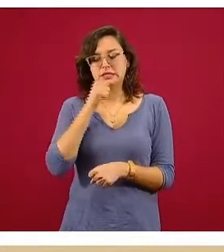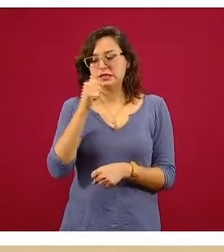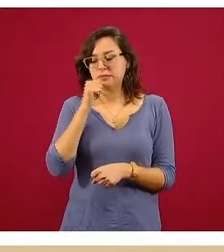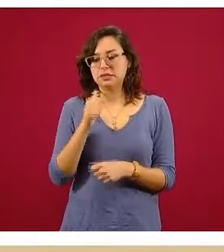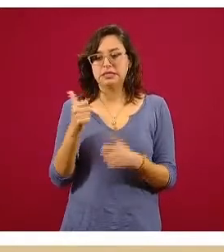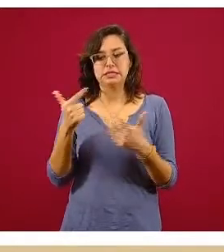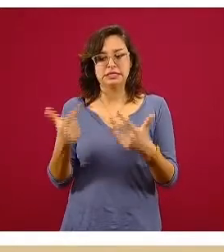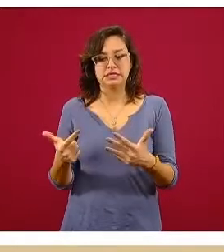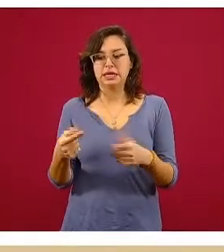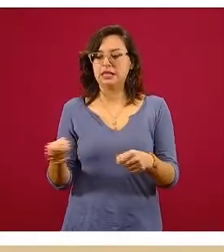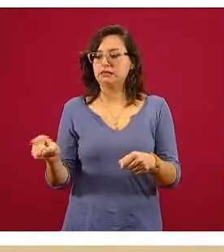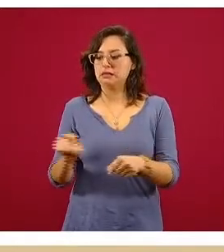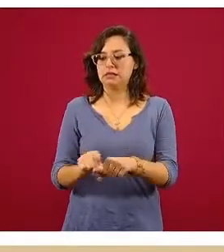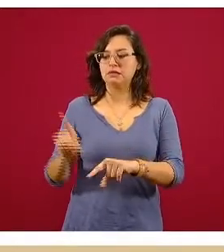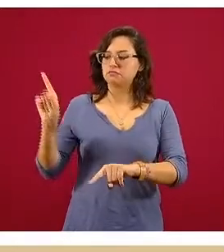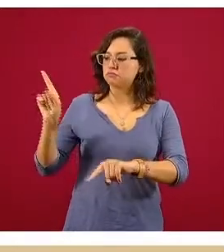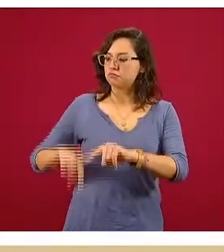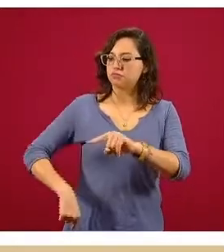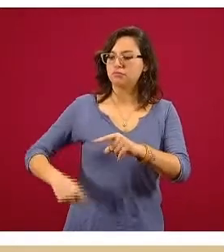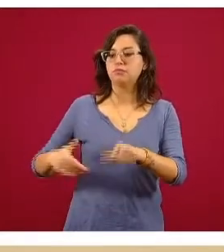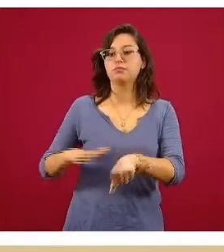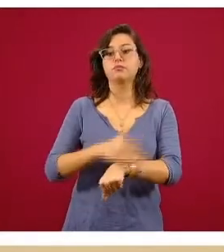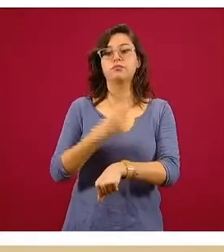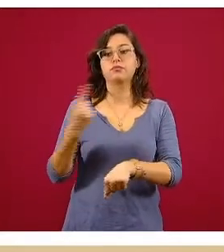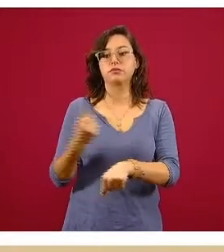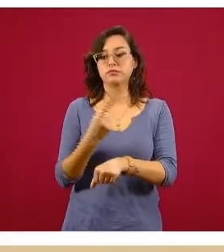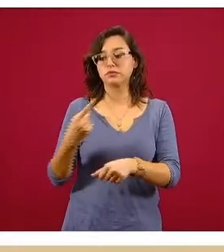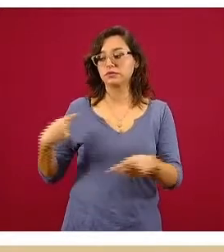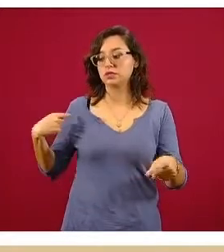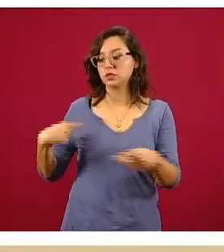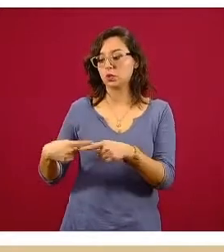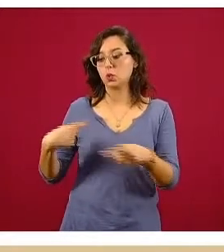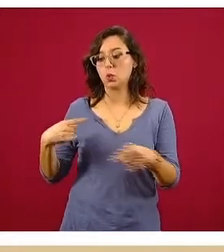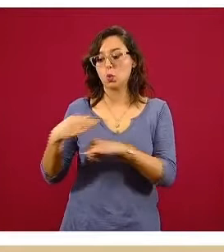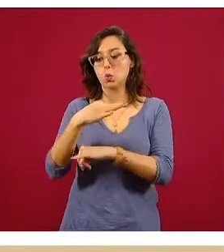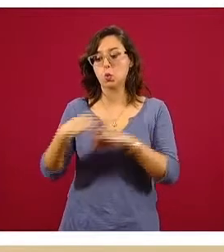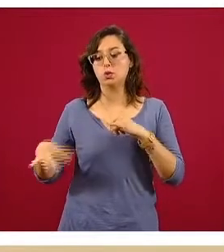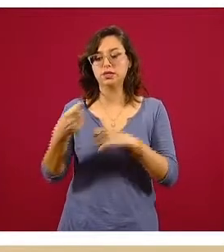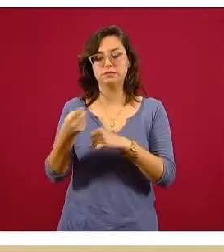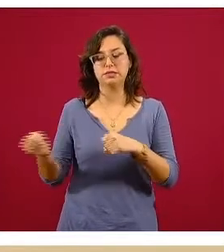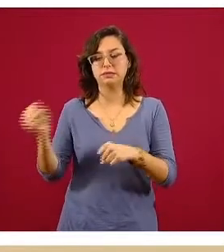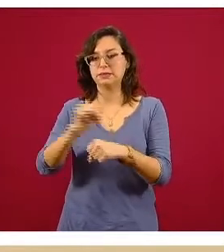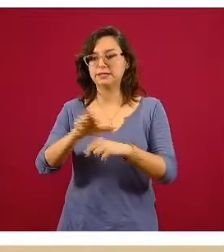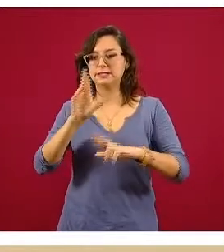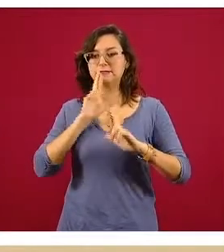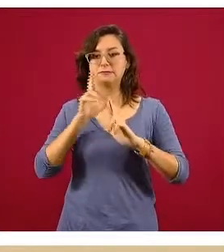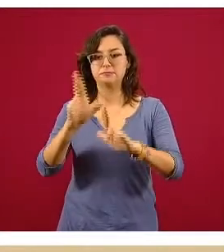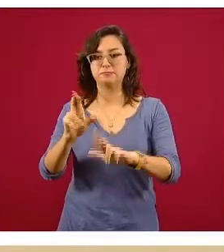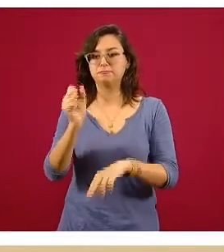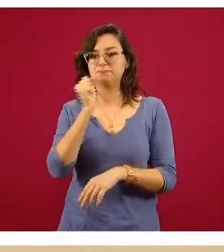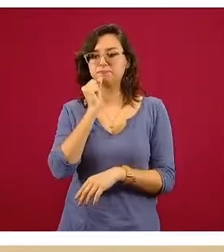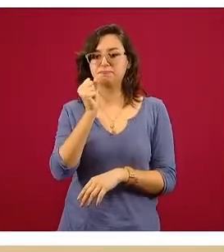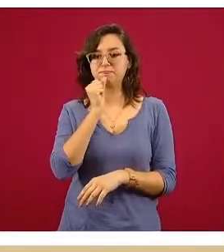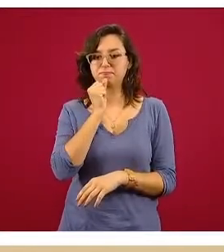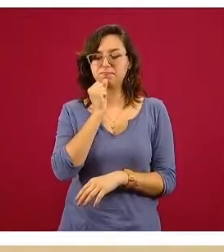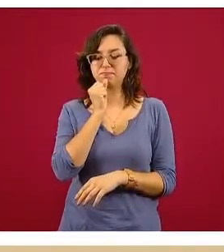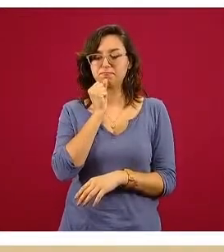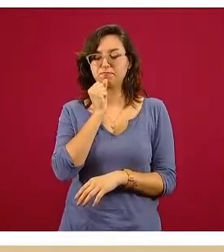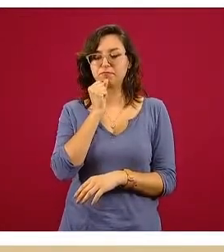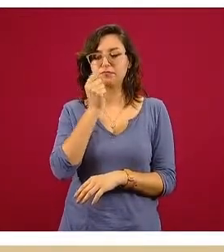7 días, por este retraso que hay, sobre todo en la última semana de resultados emitidos por parte de